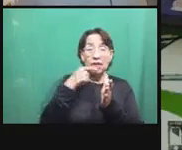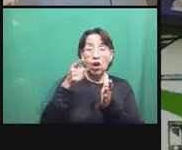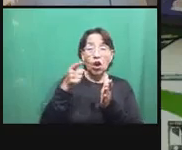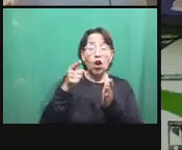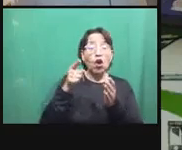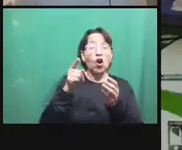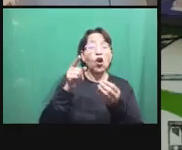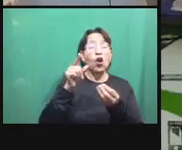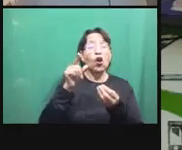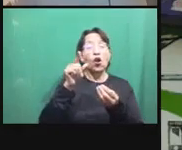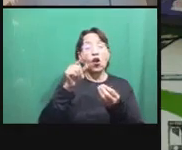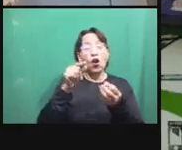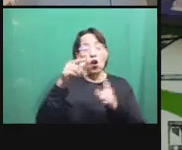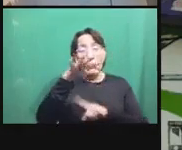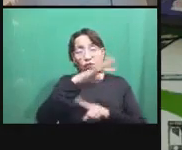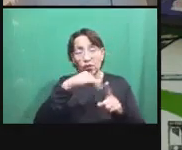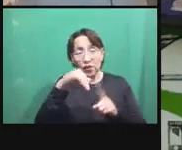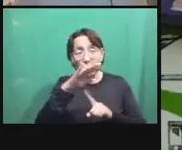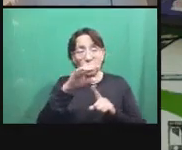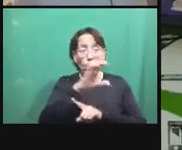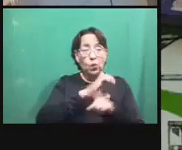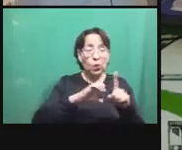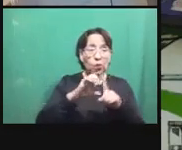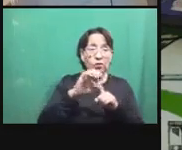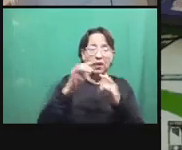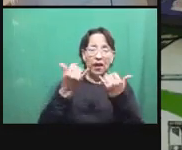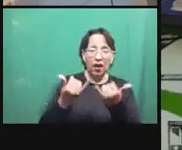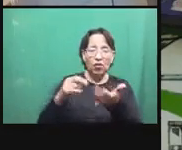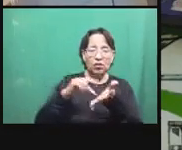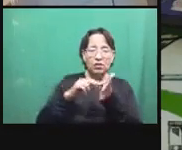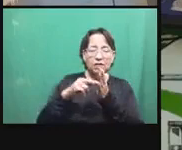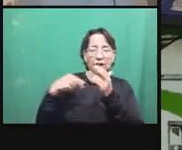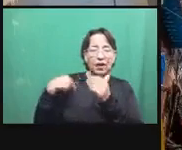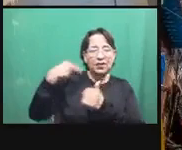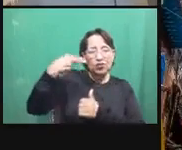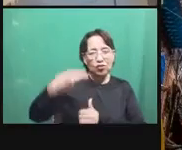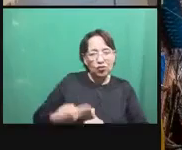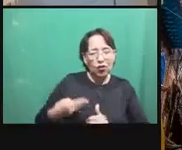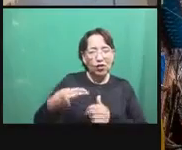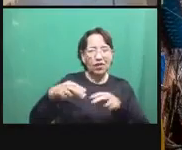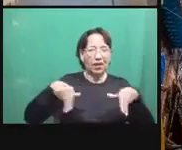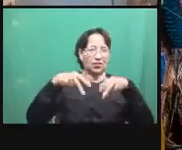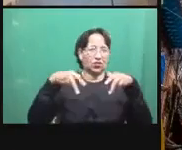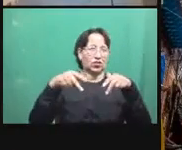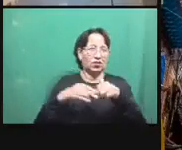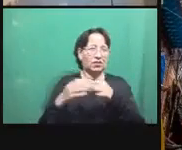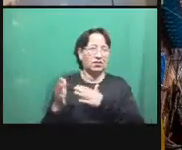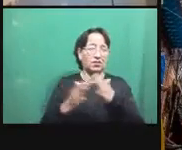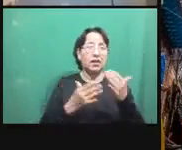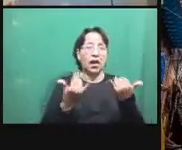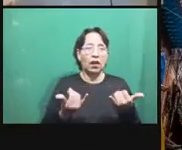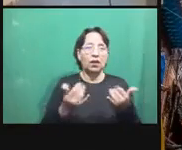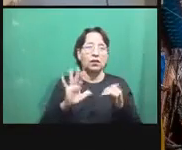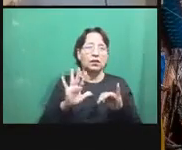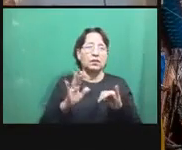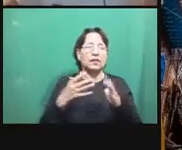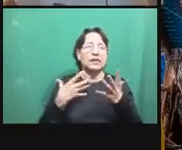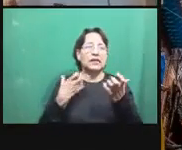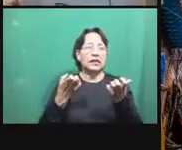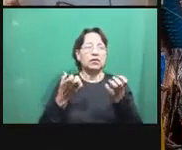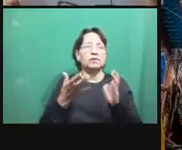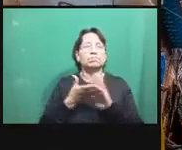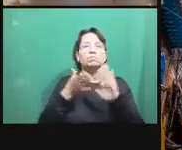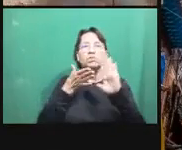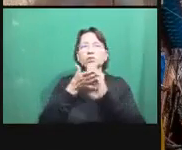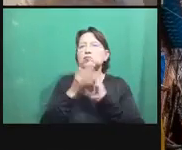responde a la modernidad y los momentos históricos de la sociedad. Para terminar un poquito, quiero comentarles un